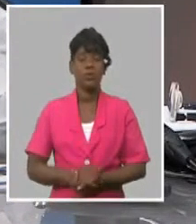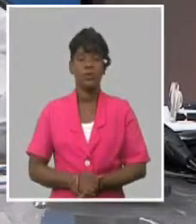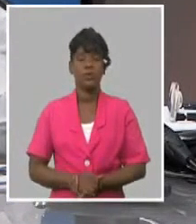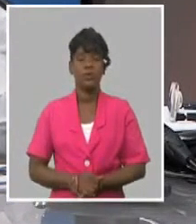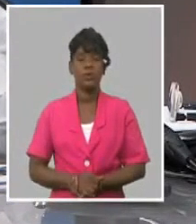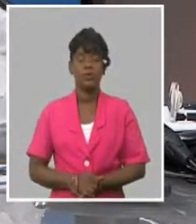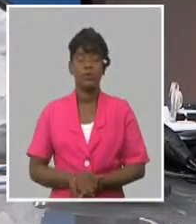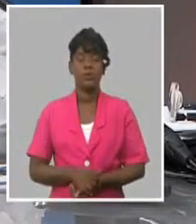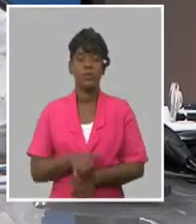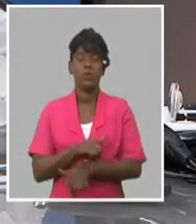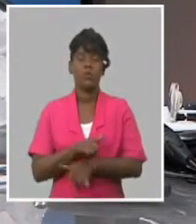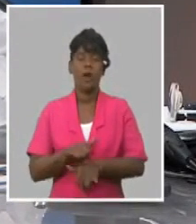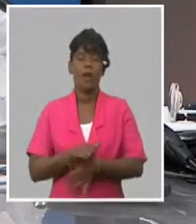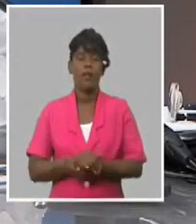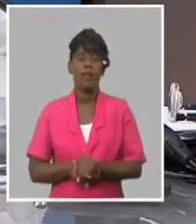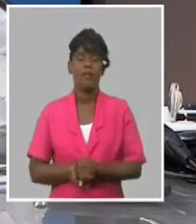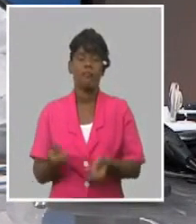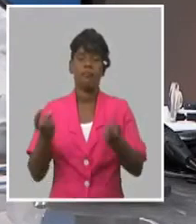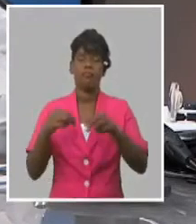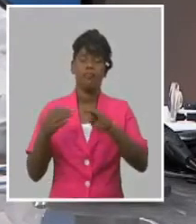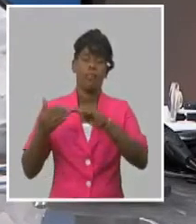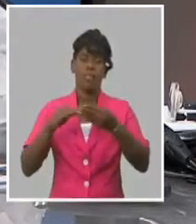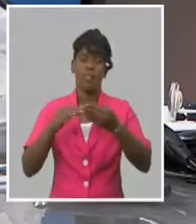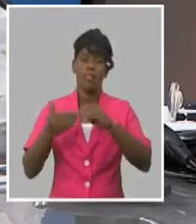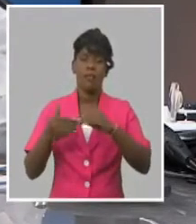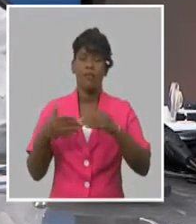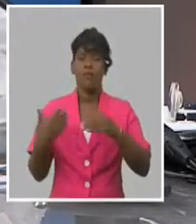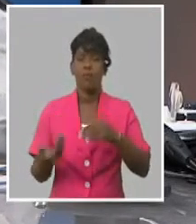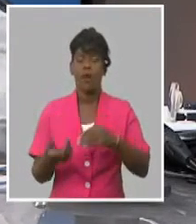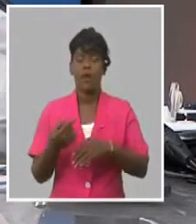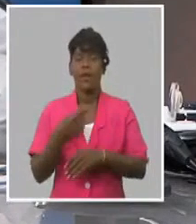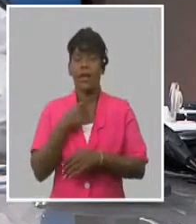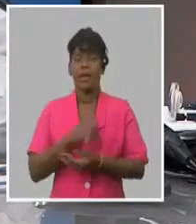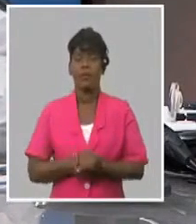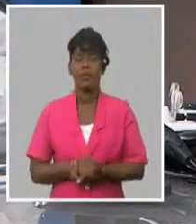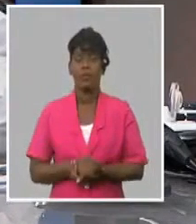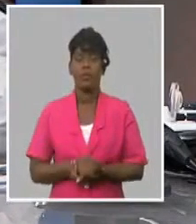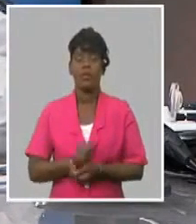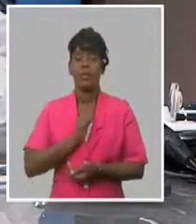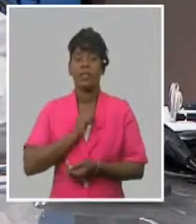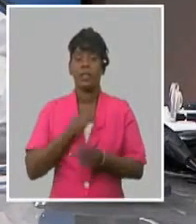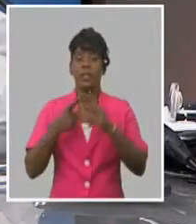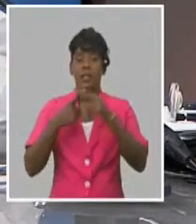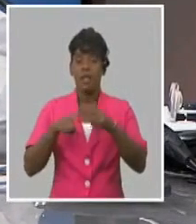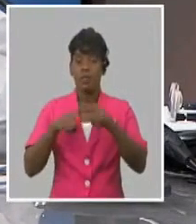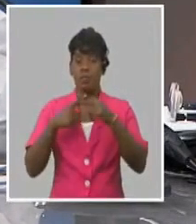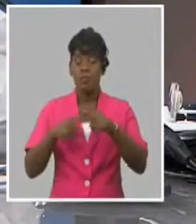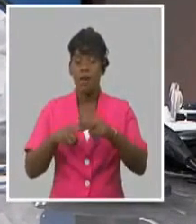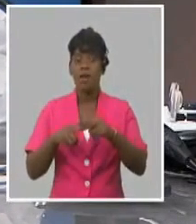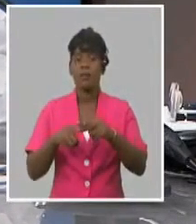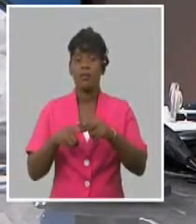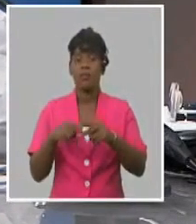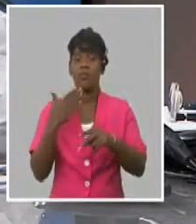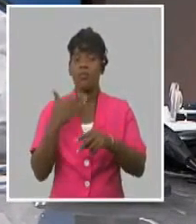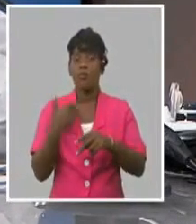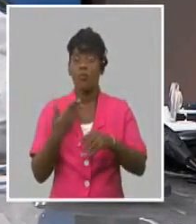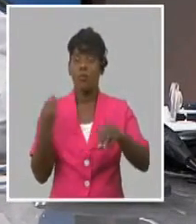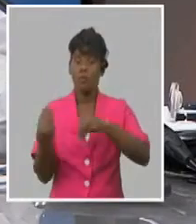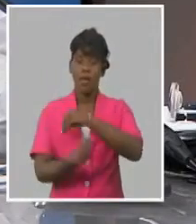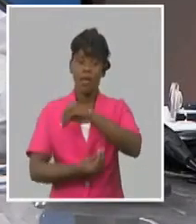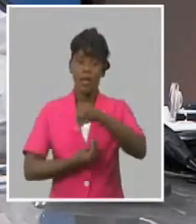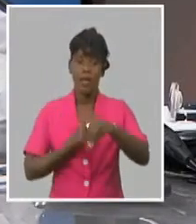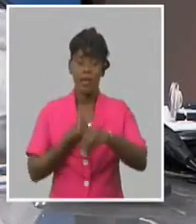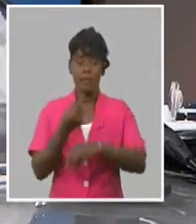nosotros estuvimos discutiendo si era posible resolver la unificación